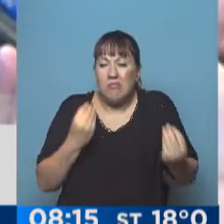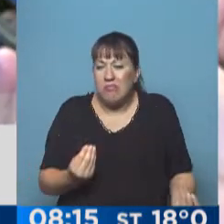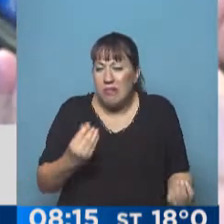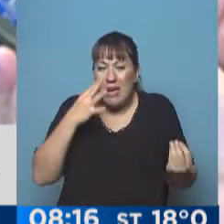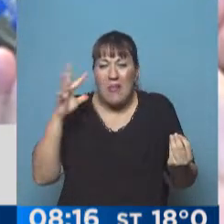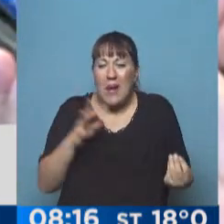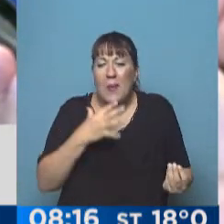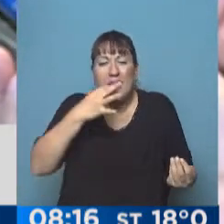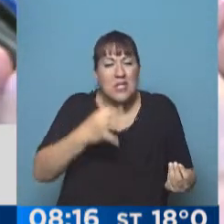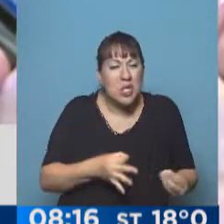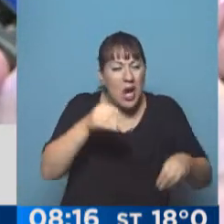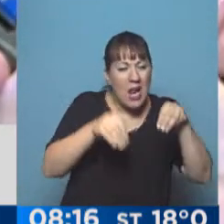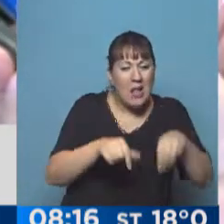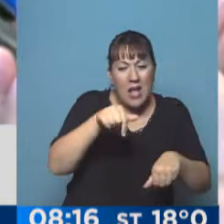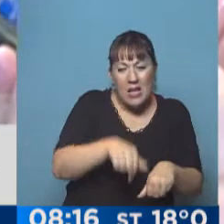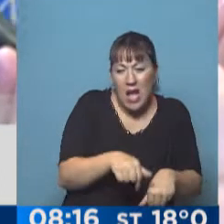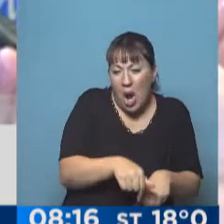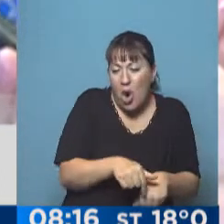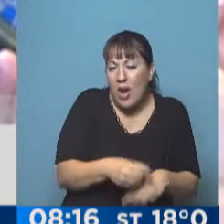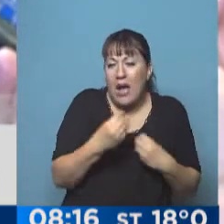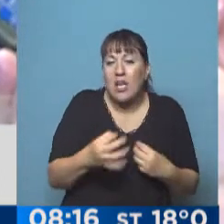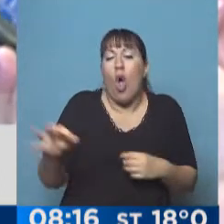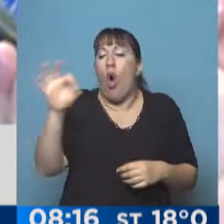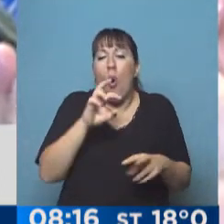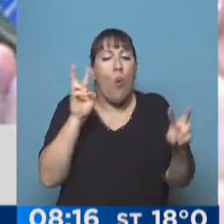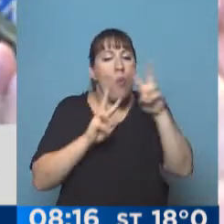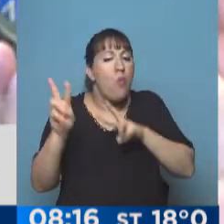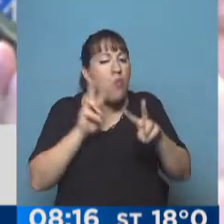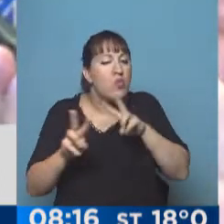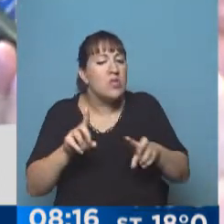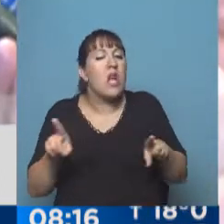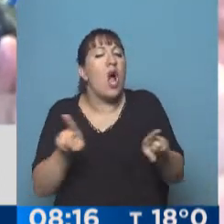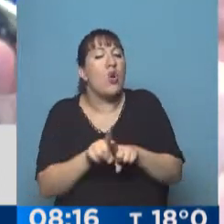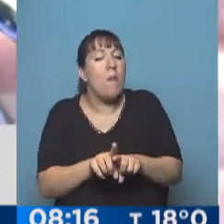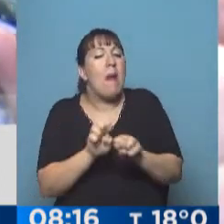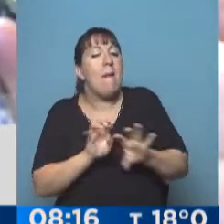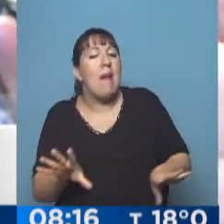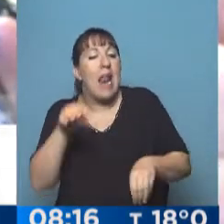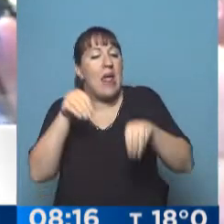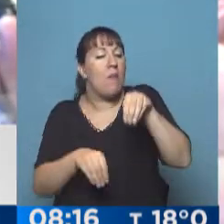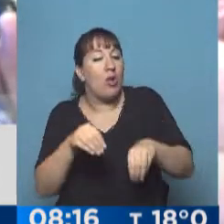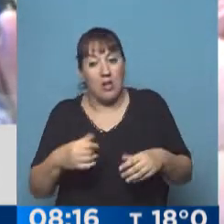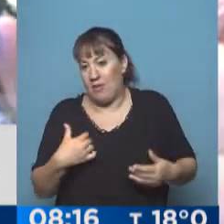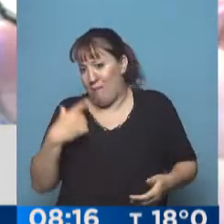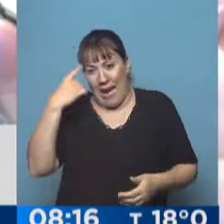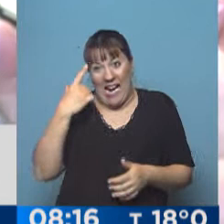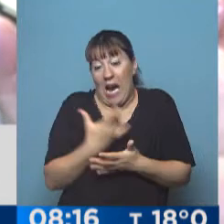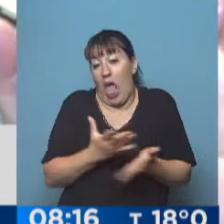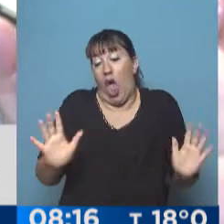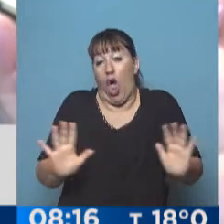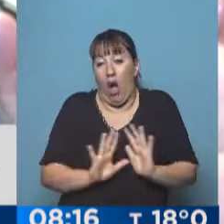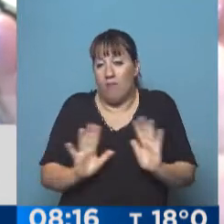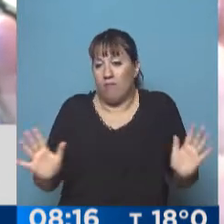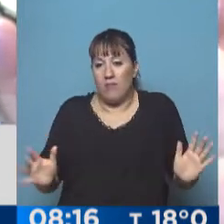decisión electoral como la que estamos llevando a la práctica o están buscando que esto tenga que incidir en la decisión electoral ya no como no tiene que querer cualquier cosa